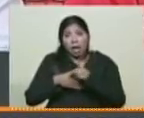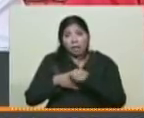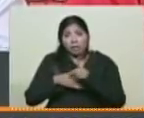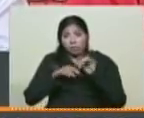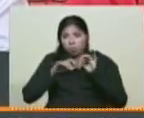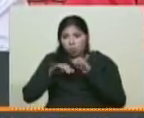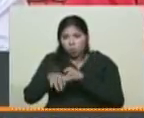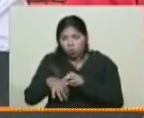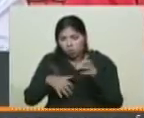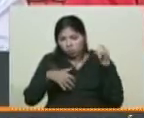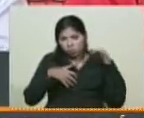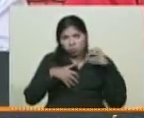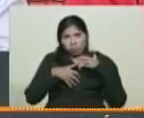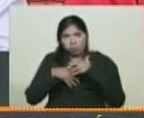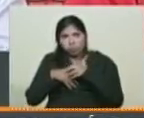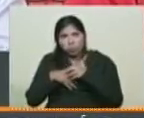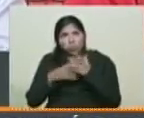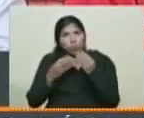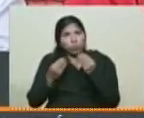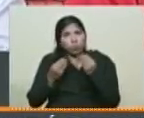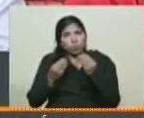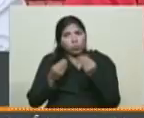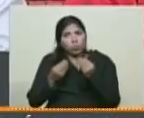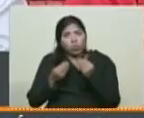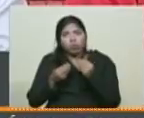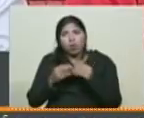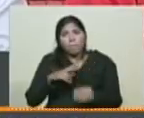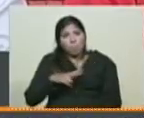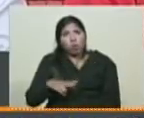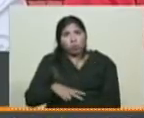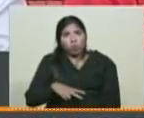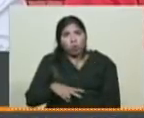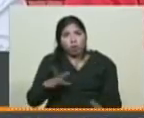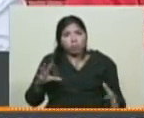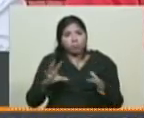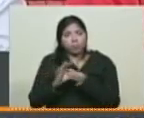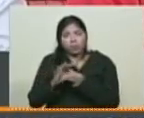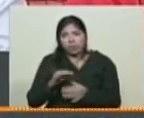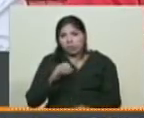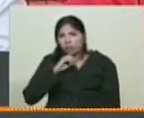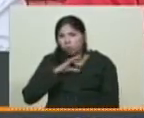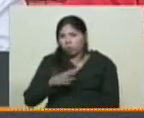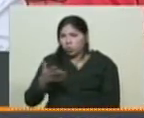lusitana, ¿no? Creo que es un vínculo histórico que en lo cual nosotros vamos a seguir siempre